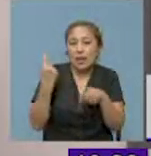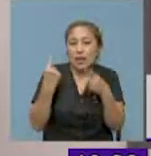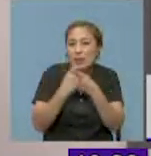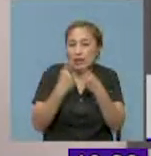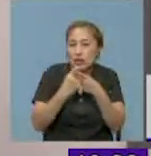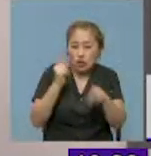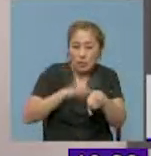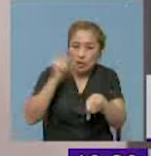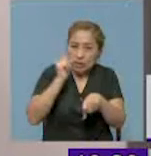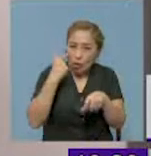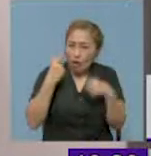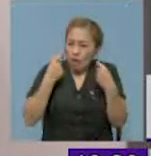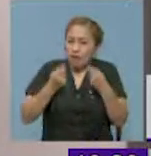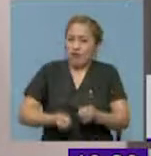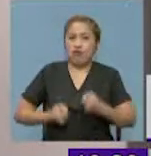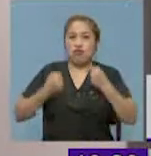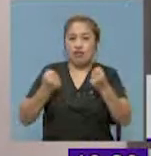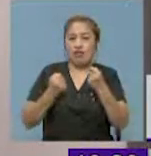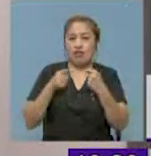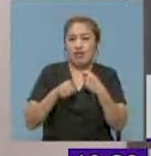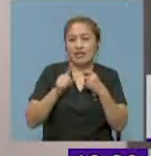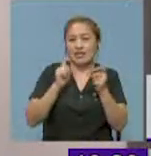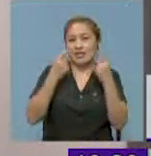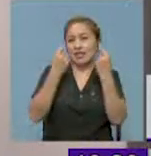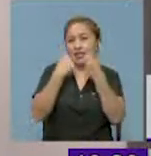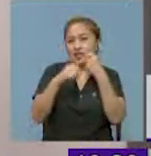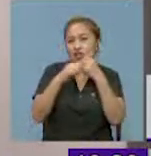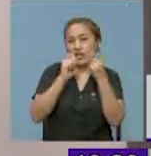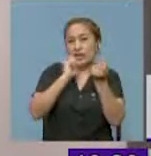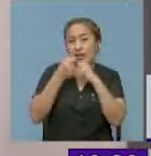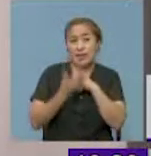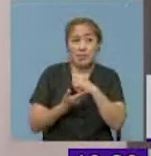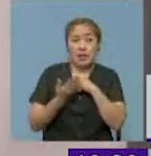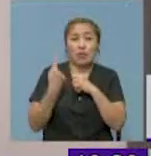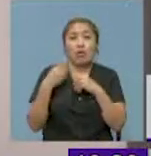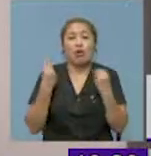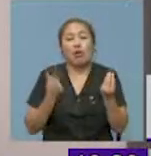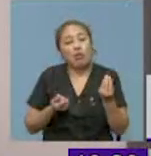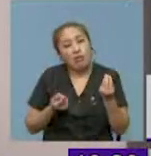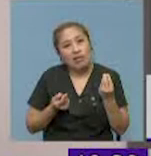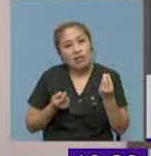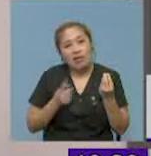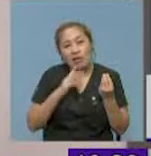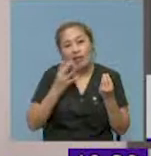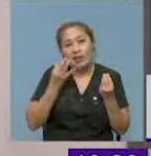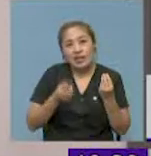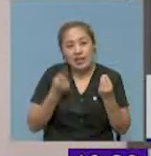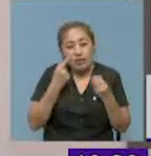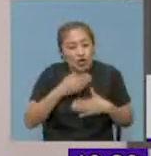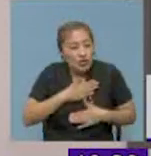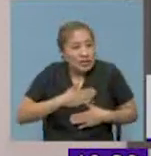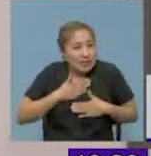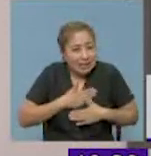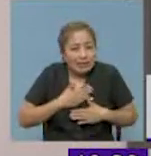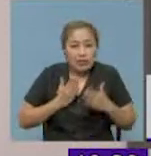desplegó de gimnasia que después bueno otra sería la historia en el segundo tiempo pero verdaderamente por lo sentís así